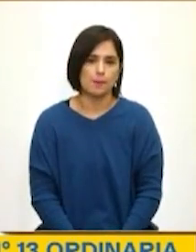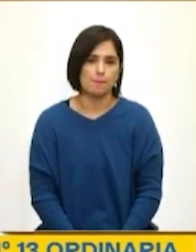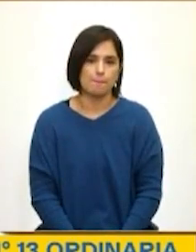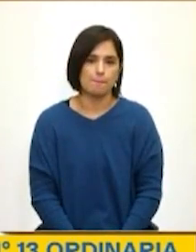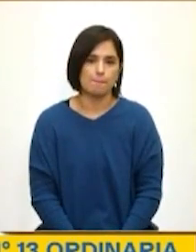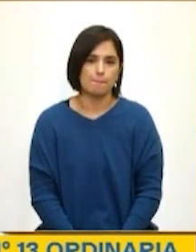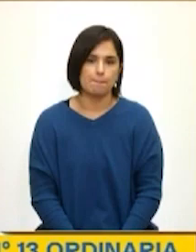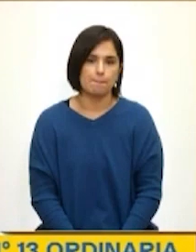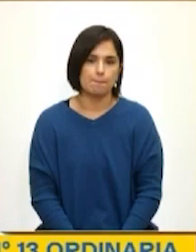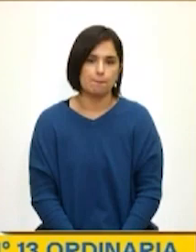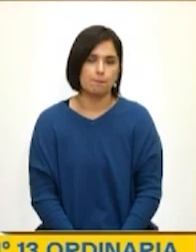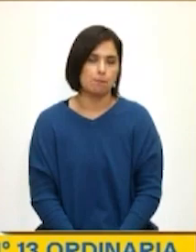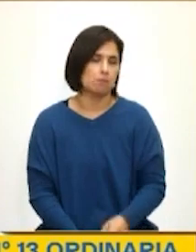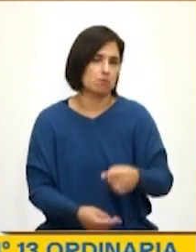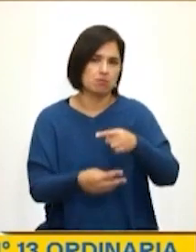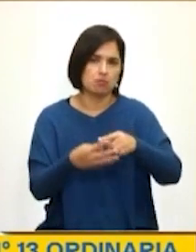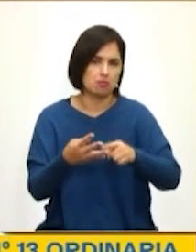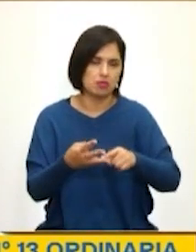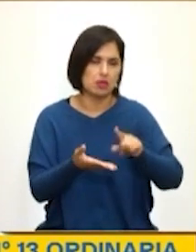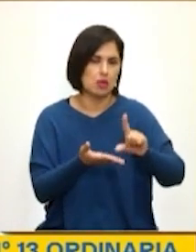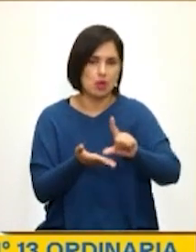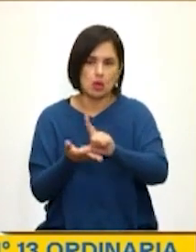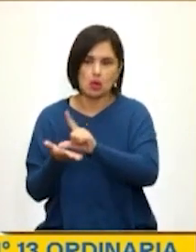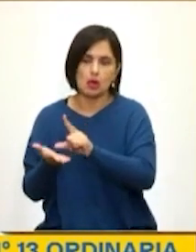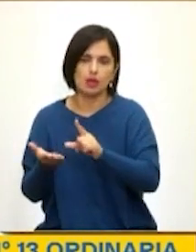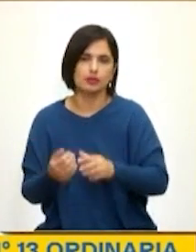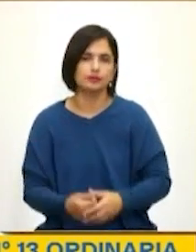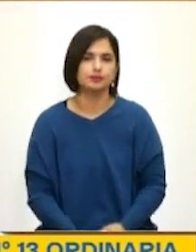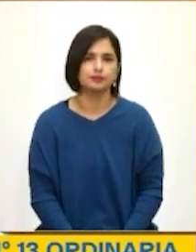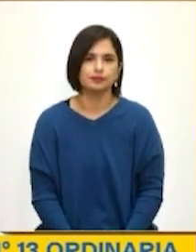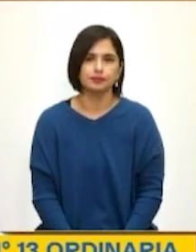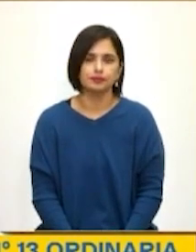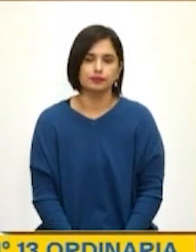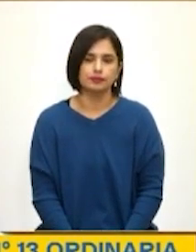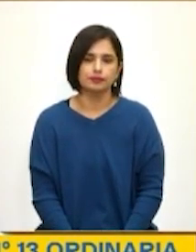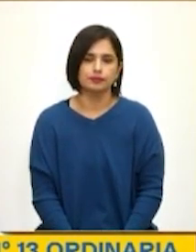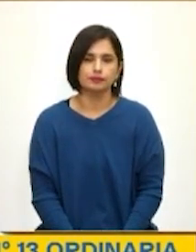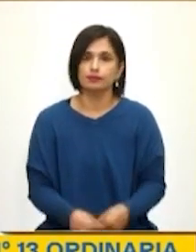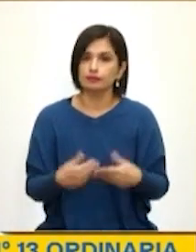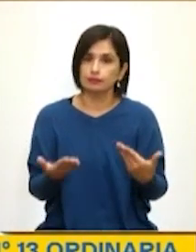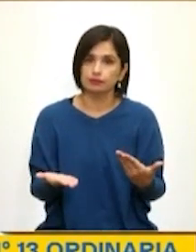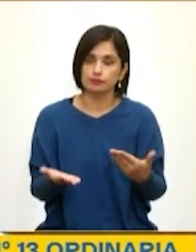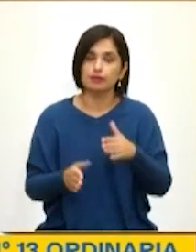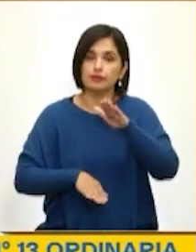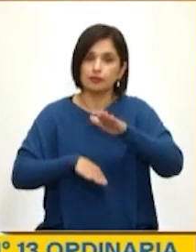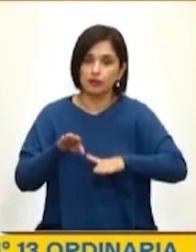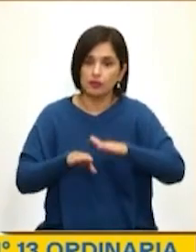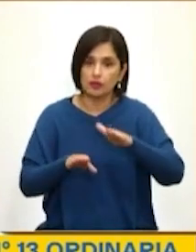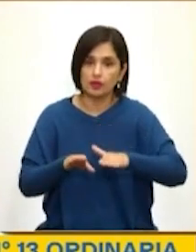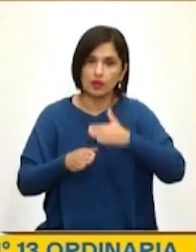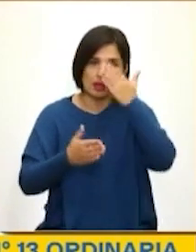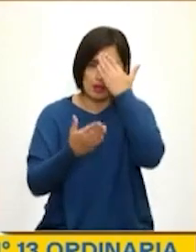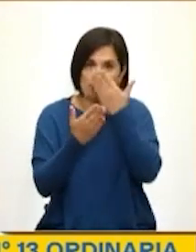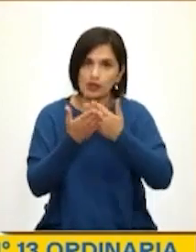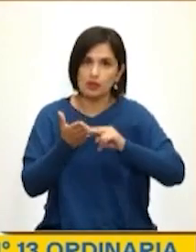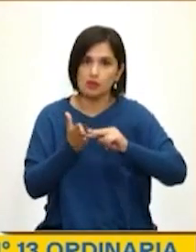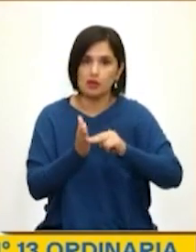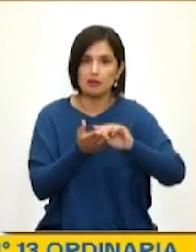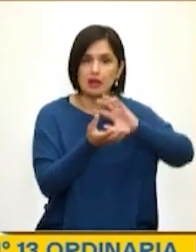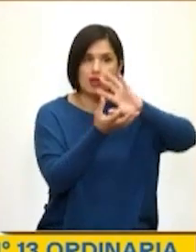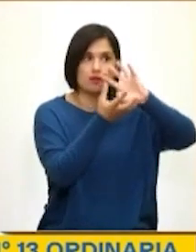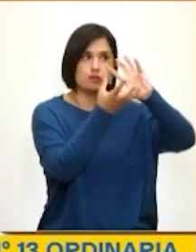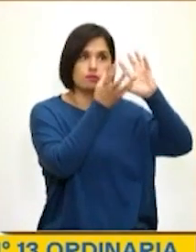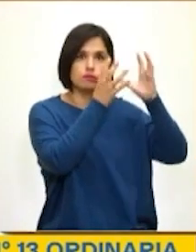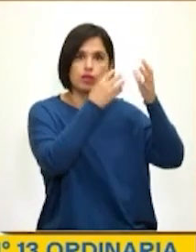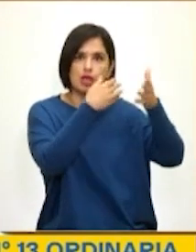general carrera chile chico Puerto Puerto Ibáñez levic y otros curiosamente en ocasiones frente al problemas del cambio climático